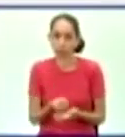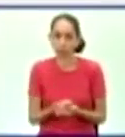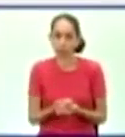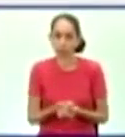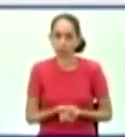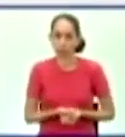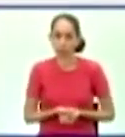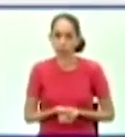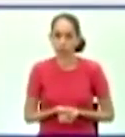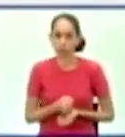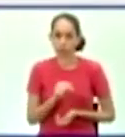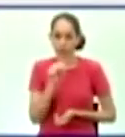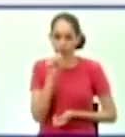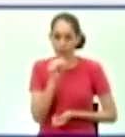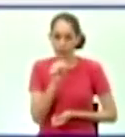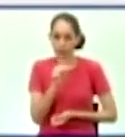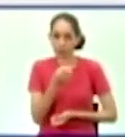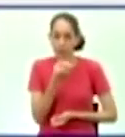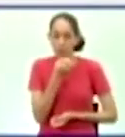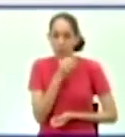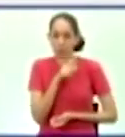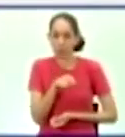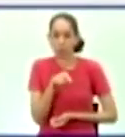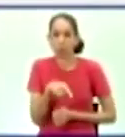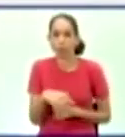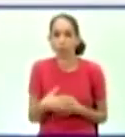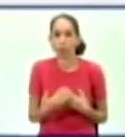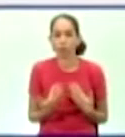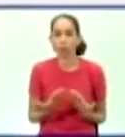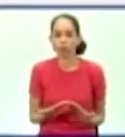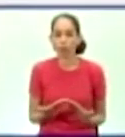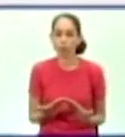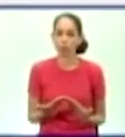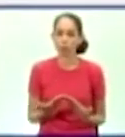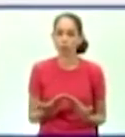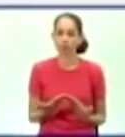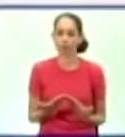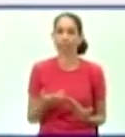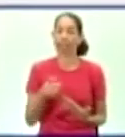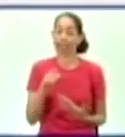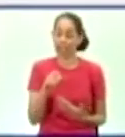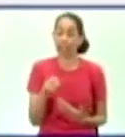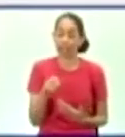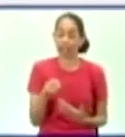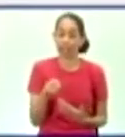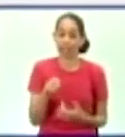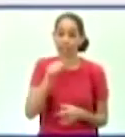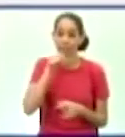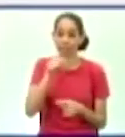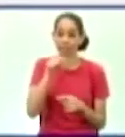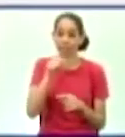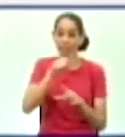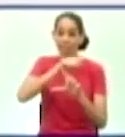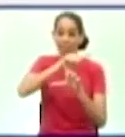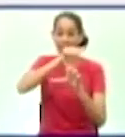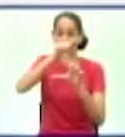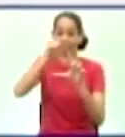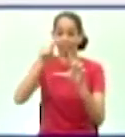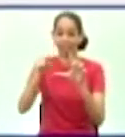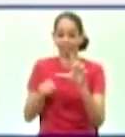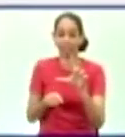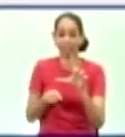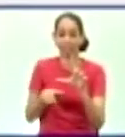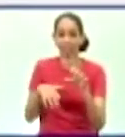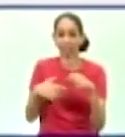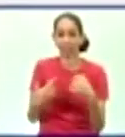caso puedo percatarme que ese arco se corresponde con el ángulo central QOP. Por tanto, es